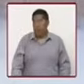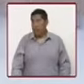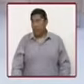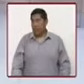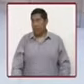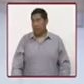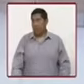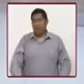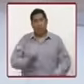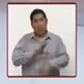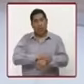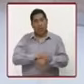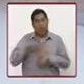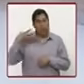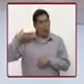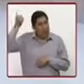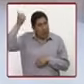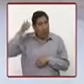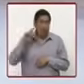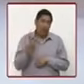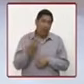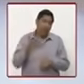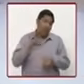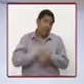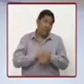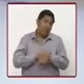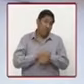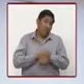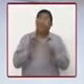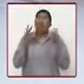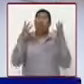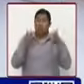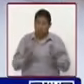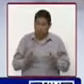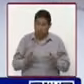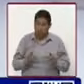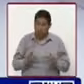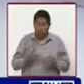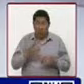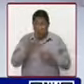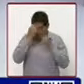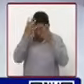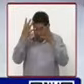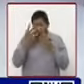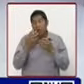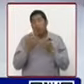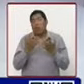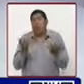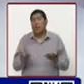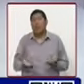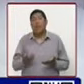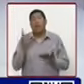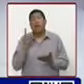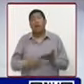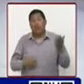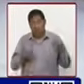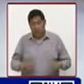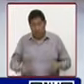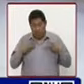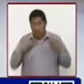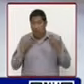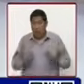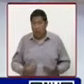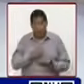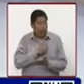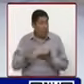A ver, ¿está detenido el patrón? ¿Será el único patrón? ¿Cuántos han estado obedeciendo órdenes? Pero lo cierto es que lo que hemos vivido estas